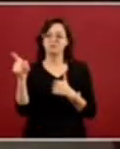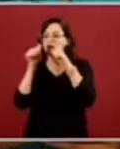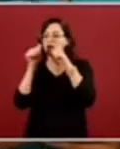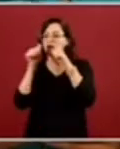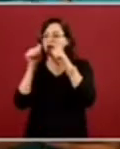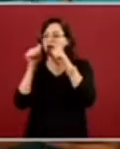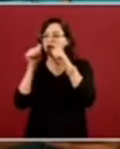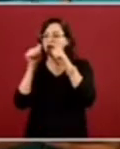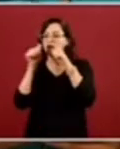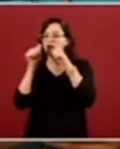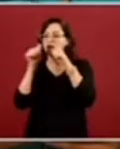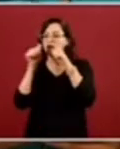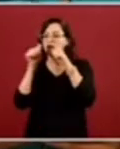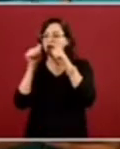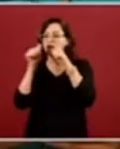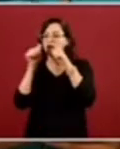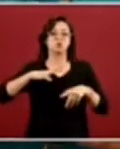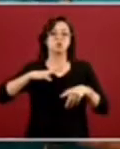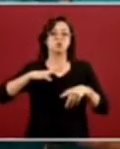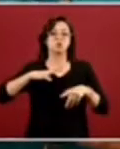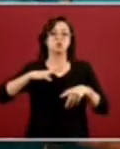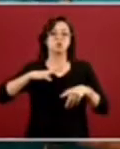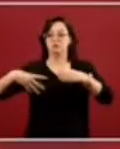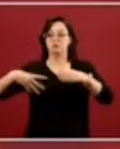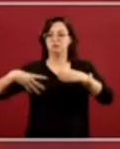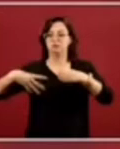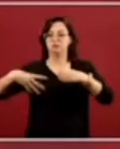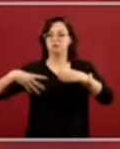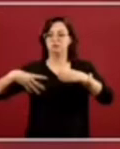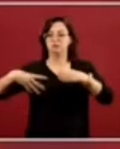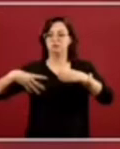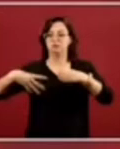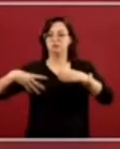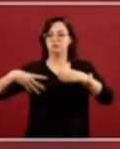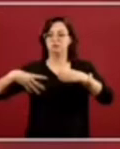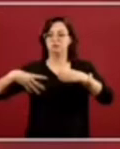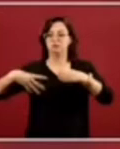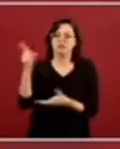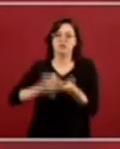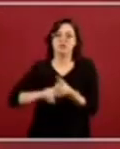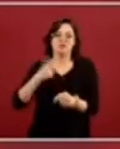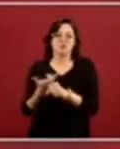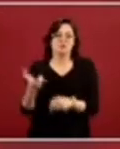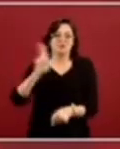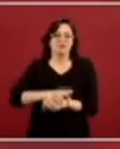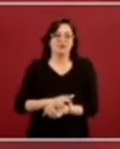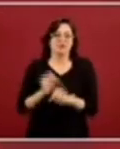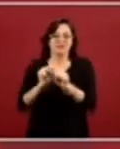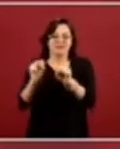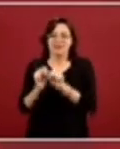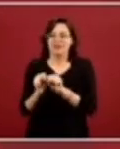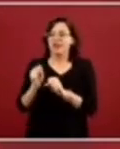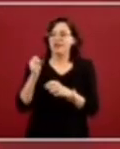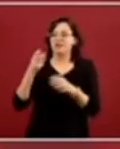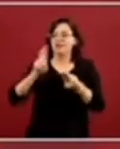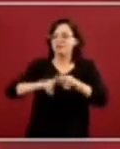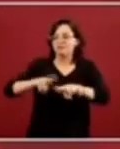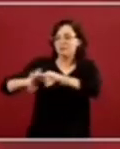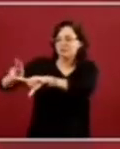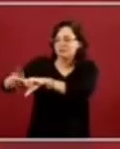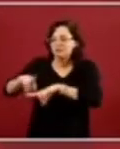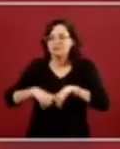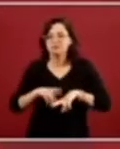evitamos contagios en las salas de espera de los hospitales y de las unidades de salud. Dejamos en